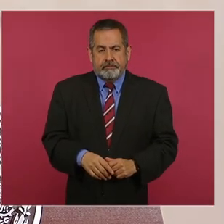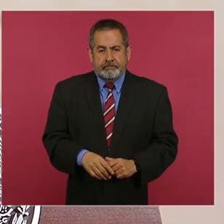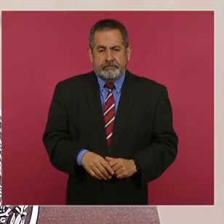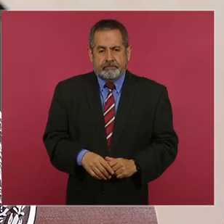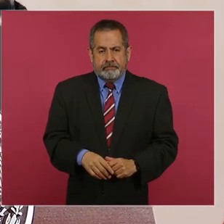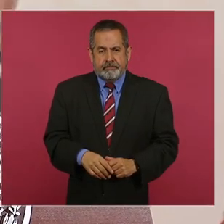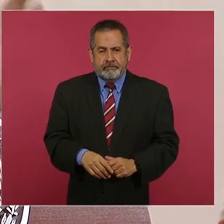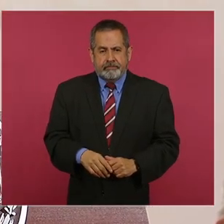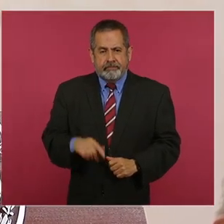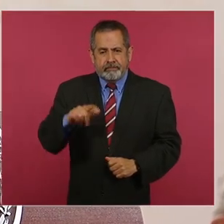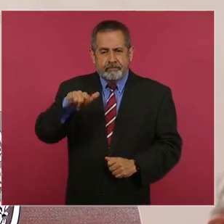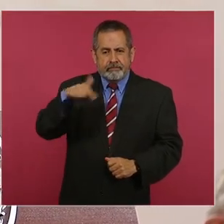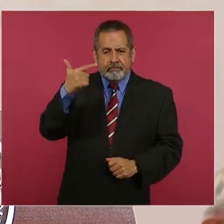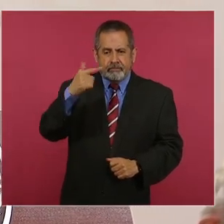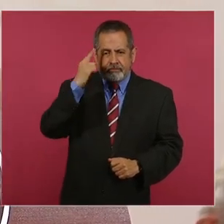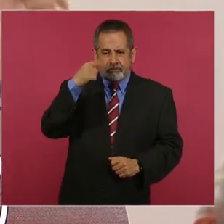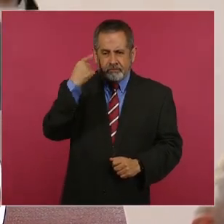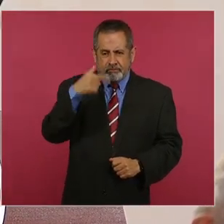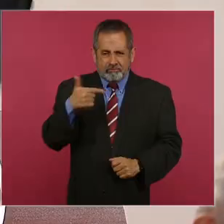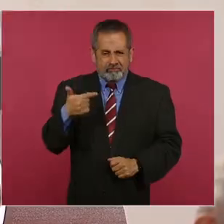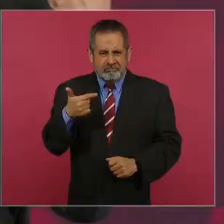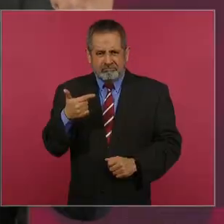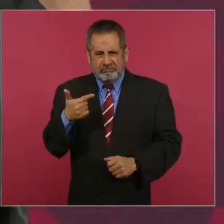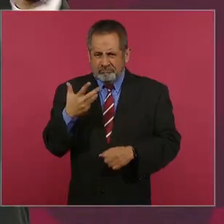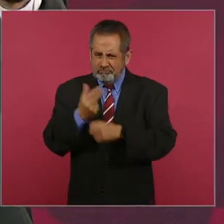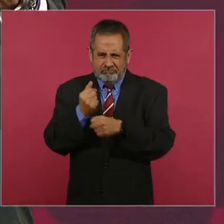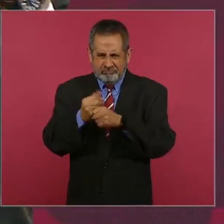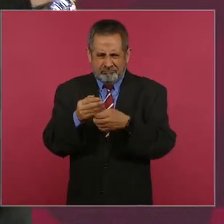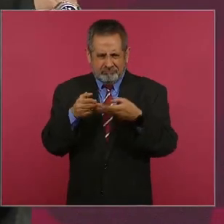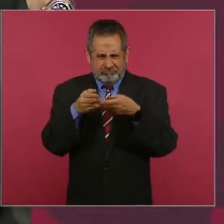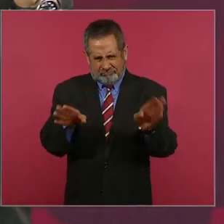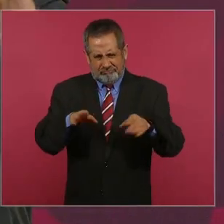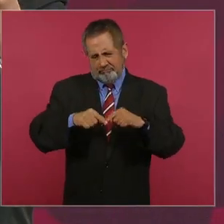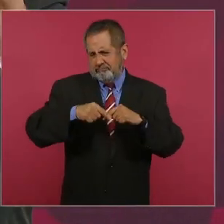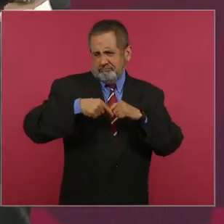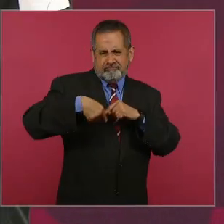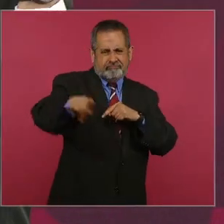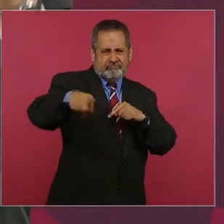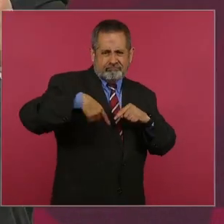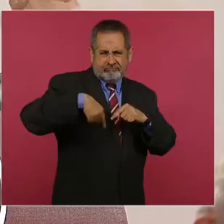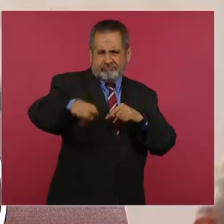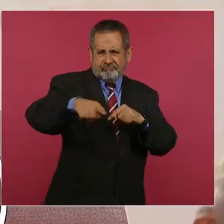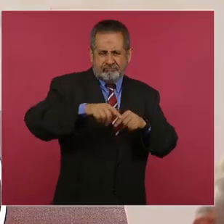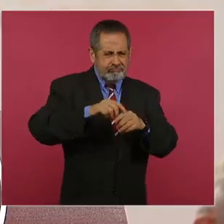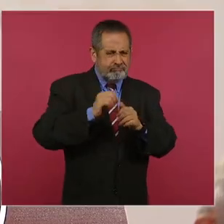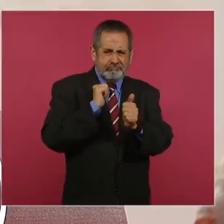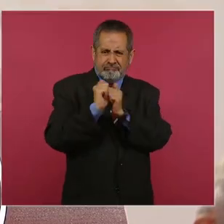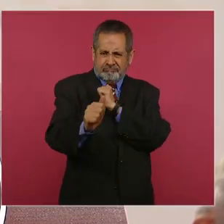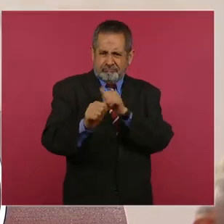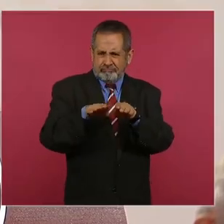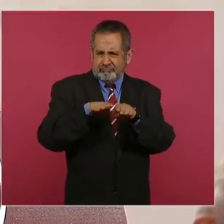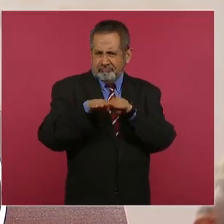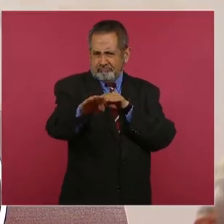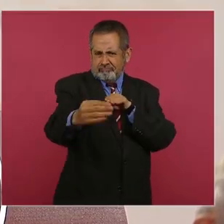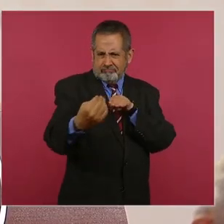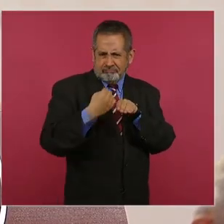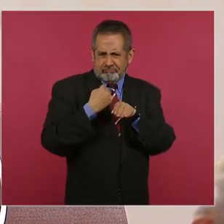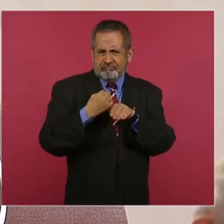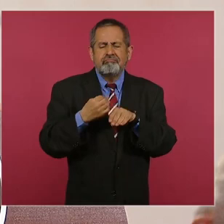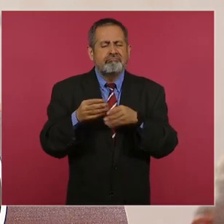12 horas restablecimos la comunicación de la autopista ya